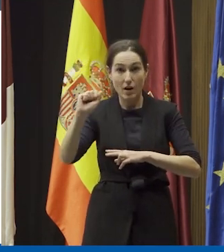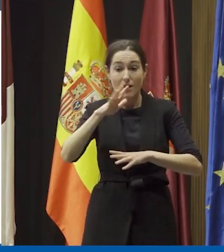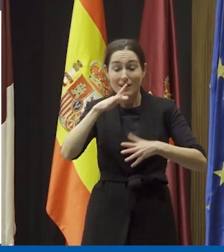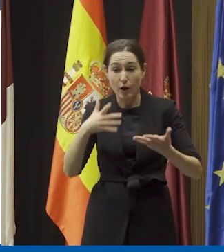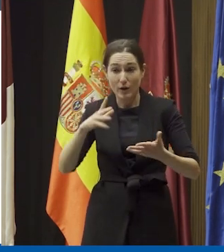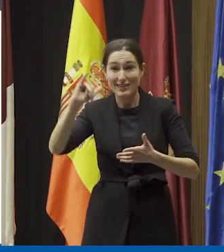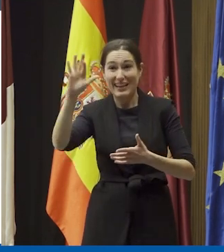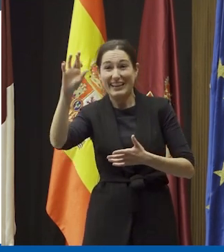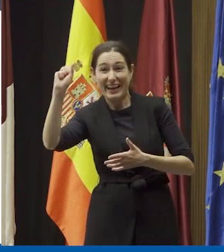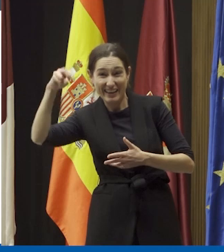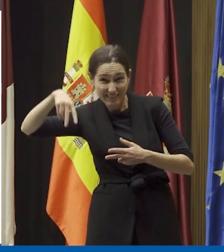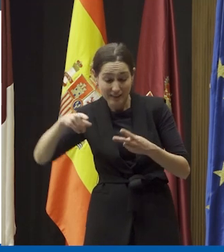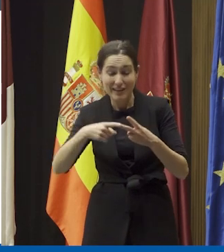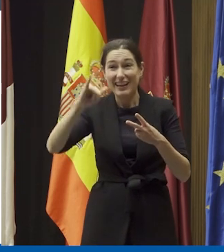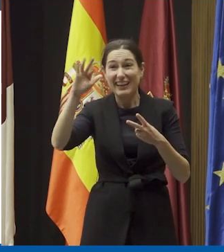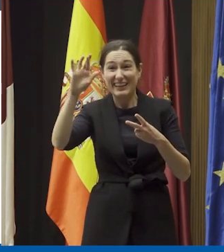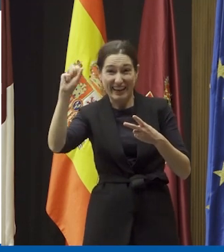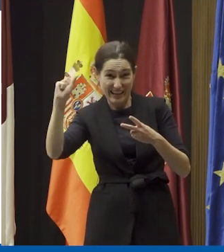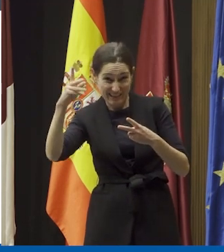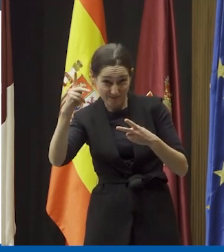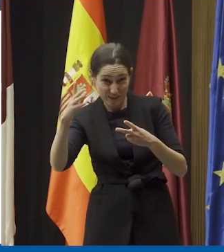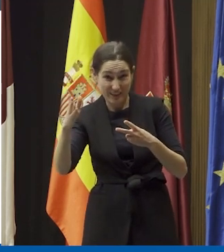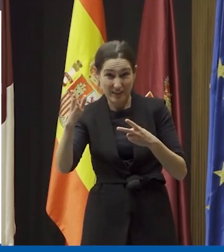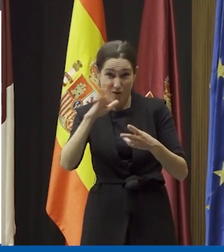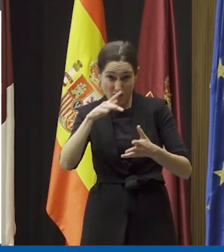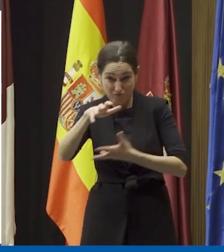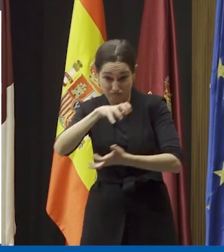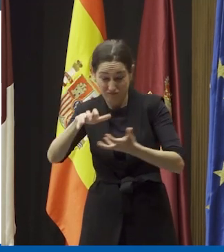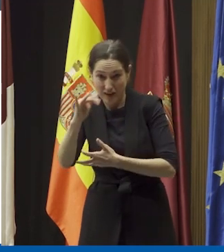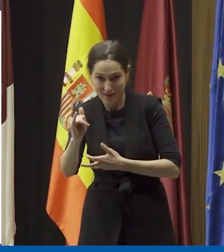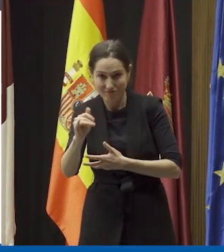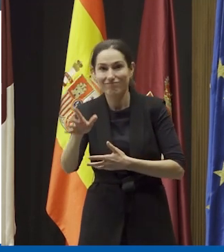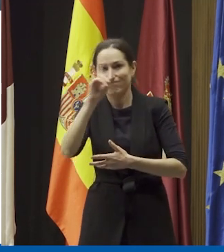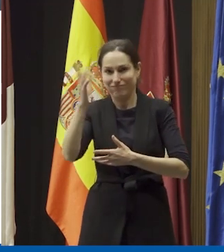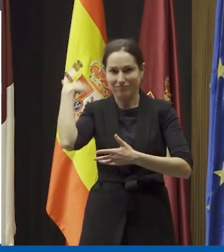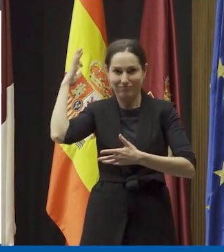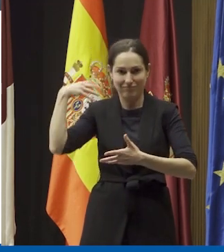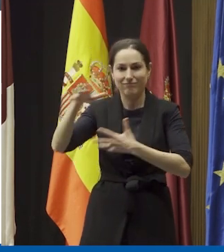una tierra realmente de muchos problemas. Y allí aparece,